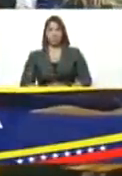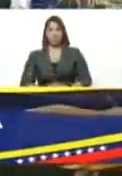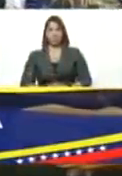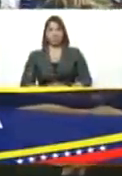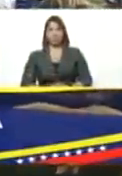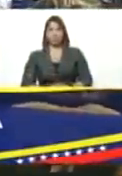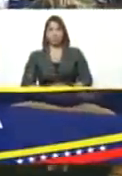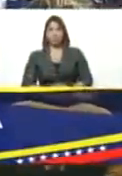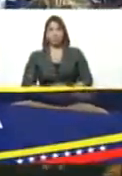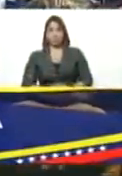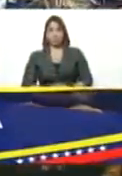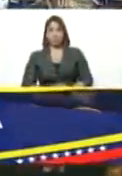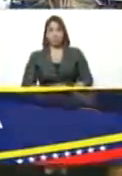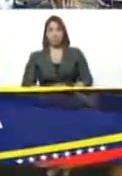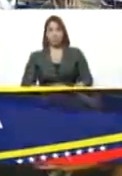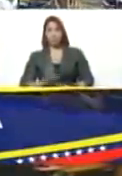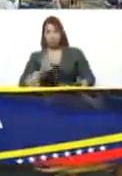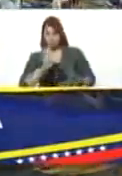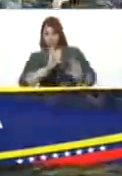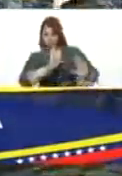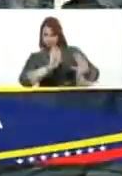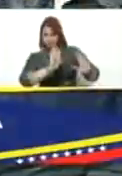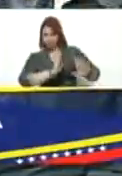lo agarra en la bajadita.